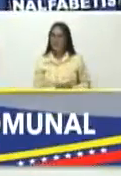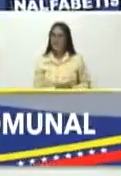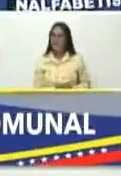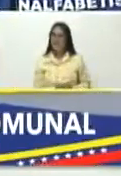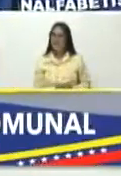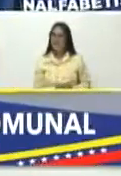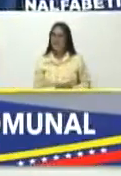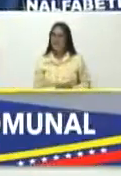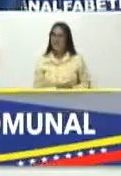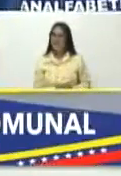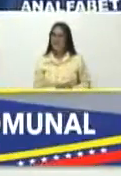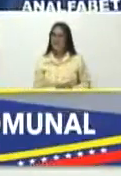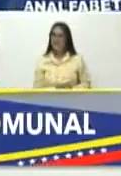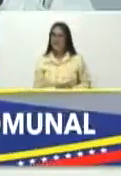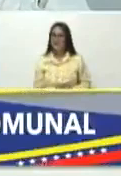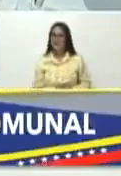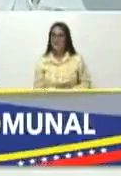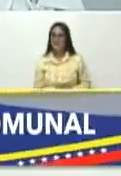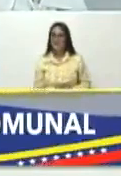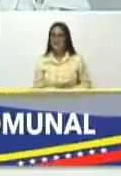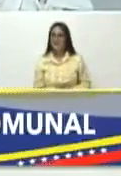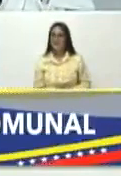Numa!